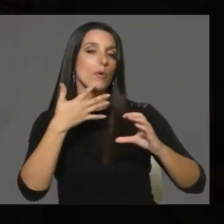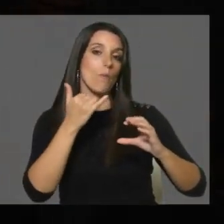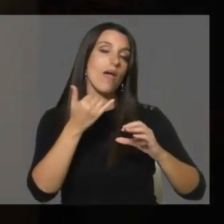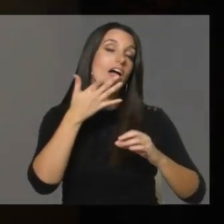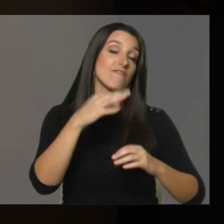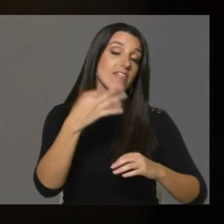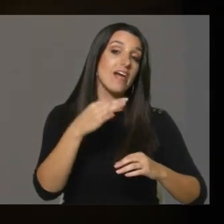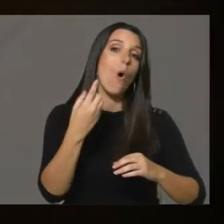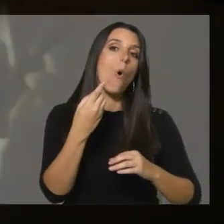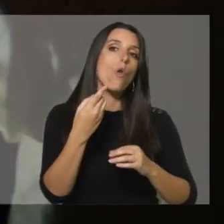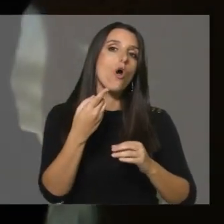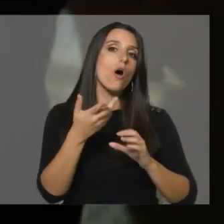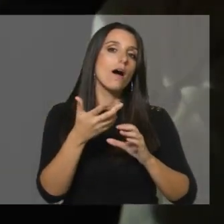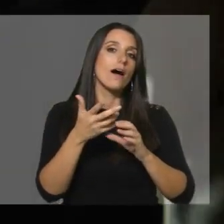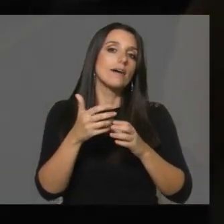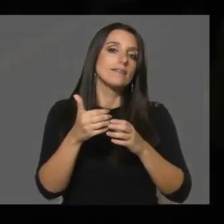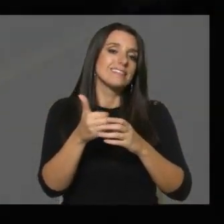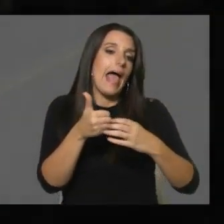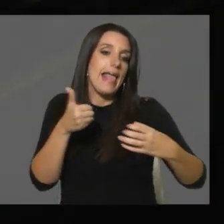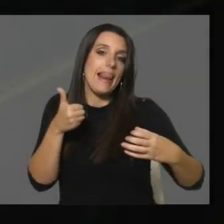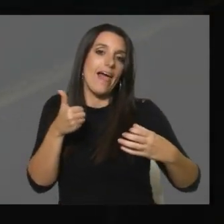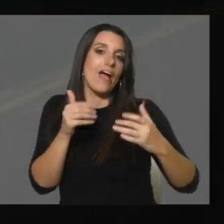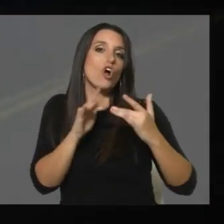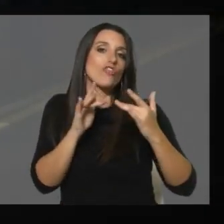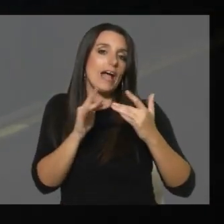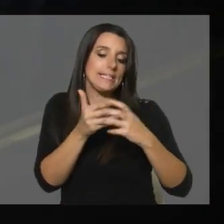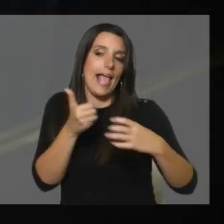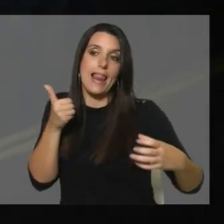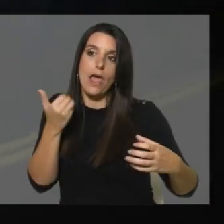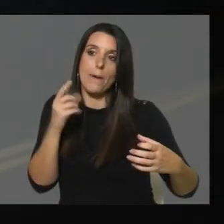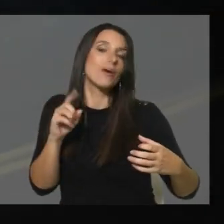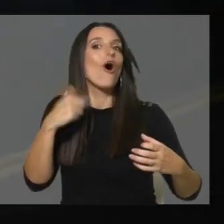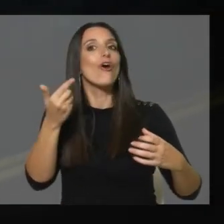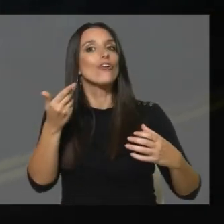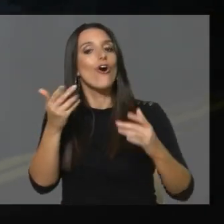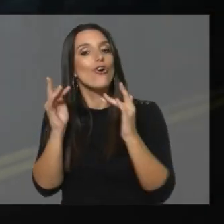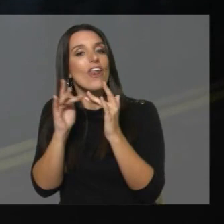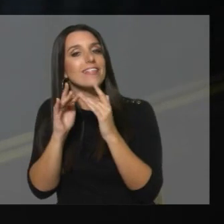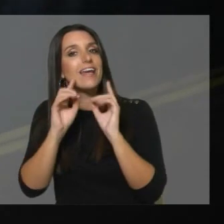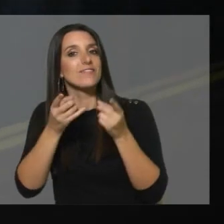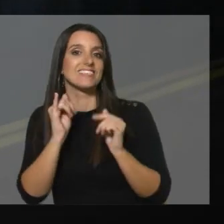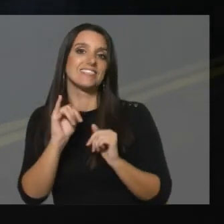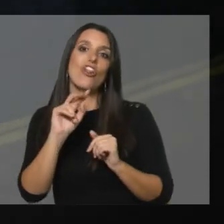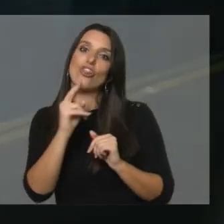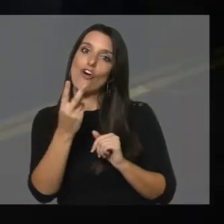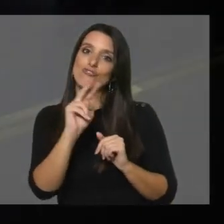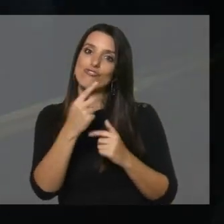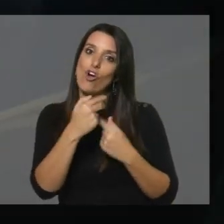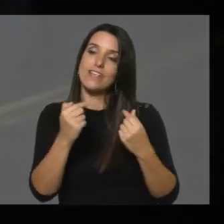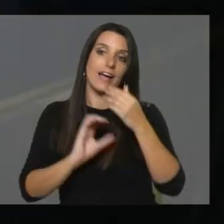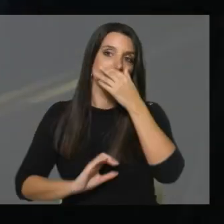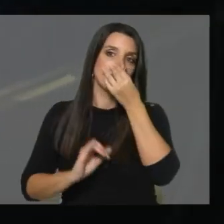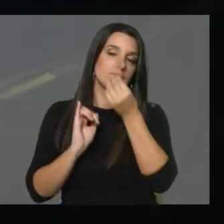verdad, nos aísla en el contacto físico humano, pero por otro lado nos conecta. Sí, tiene dos caras